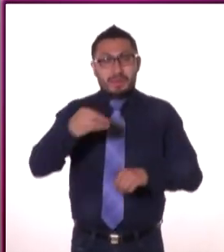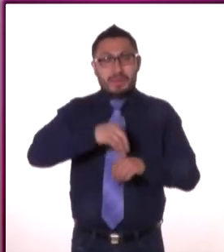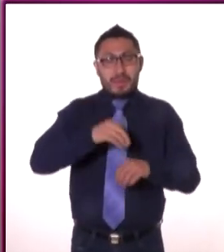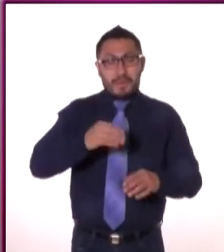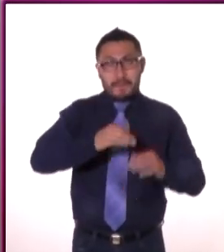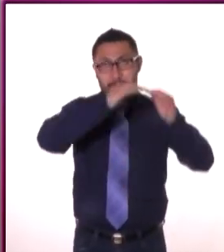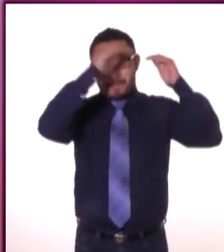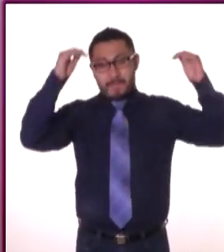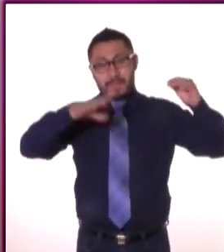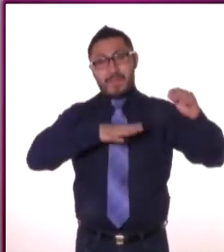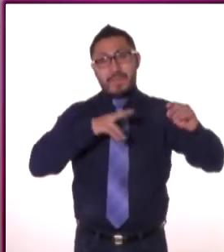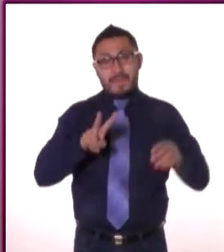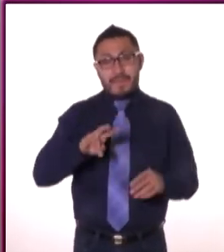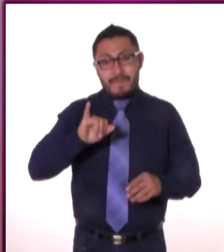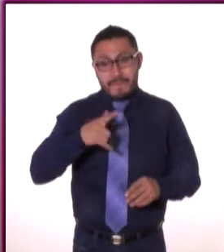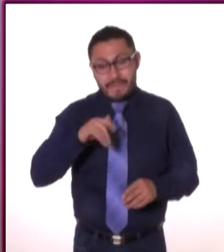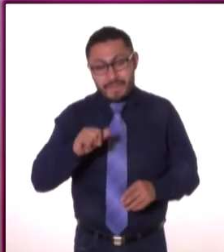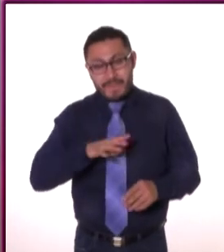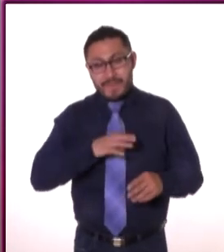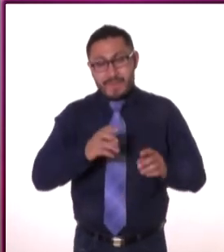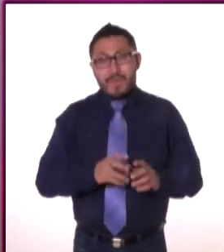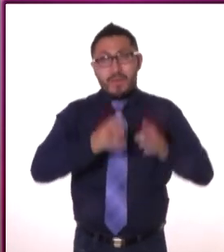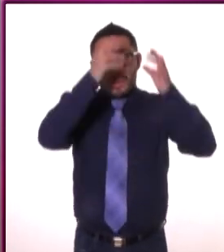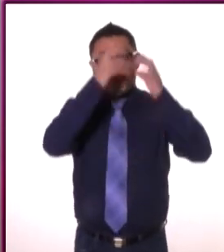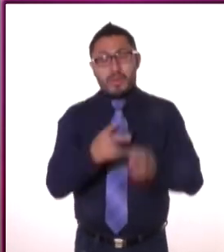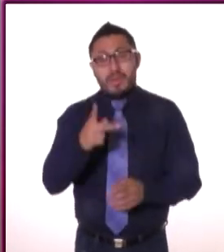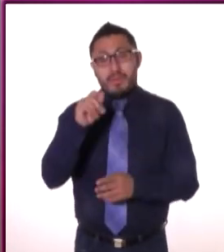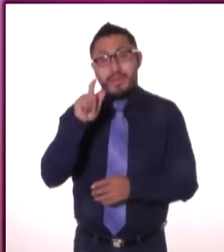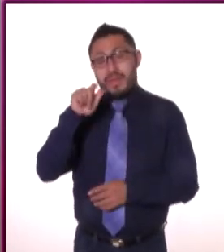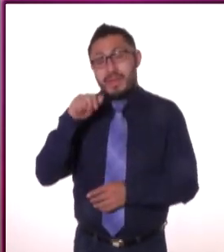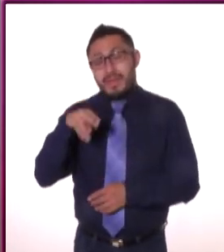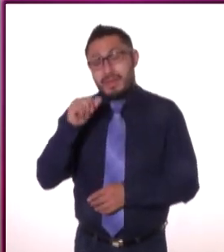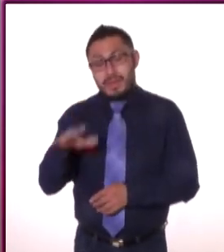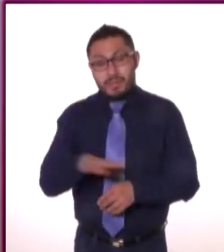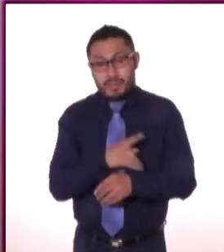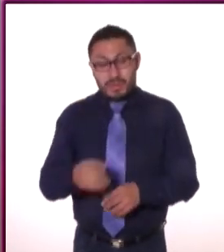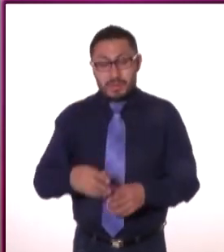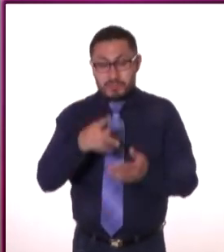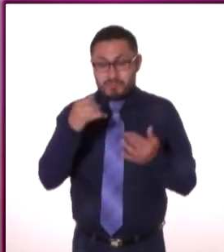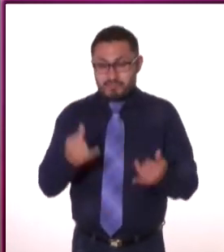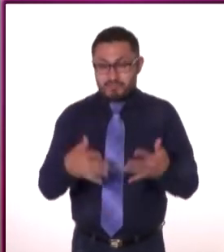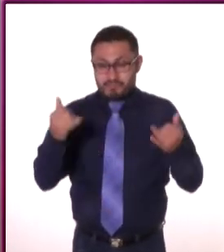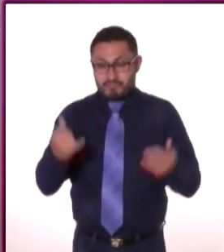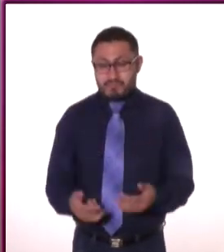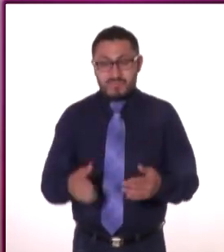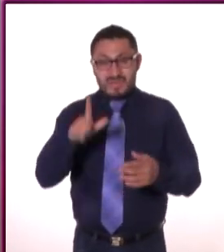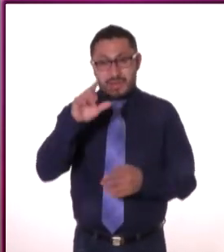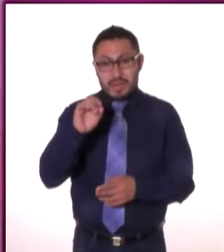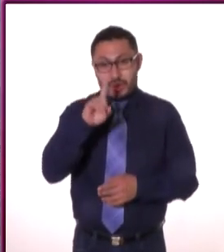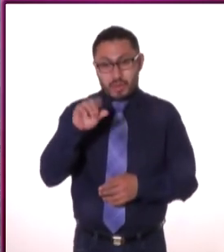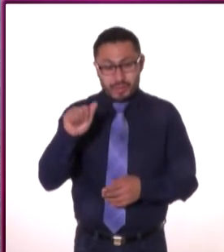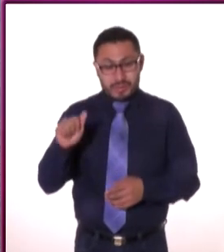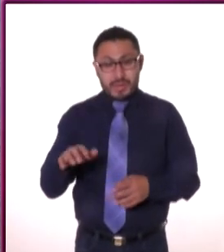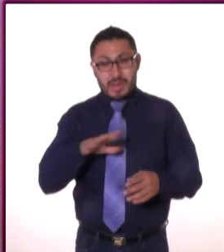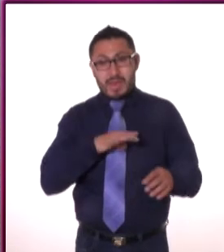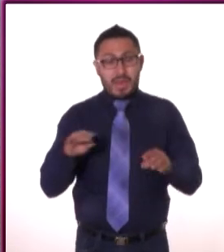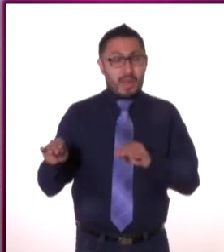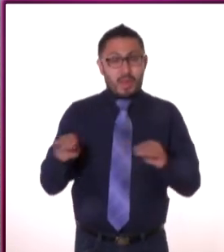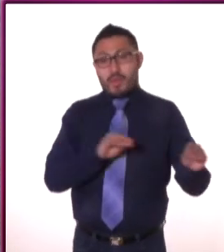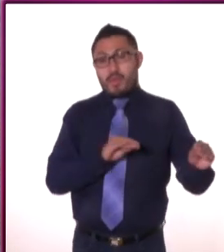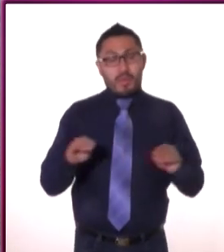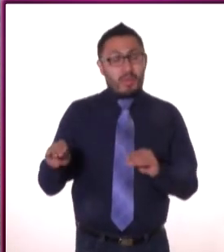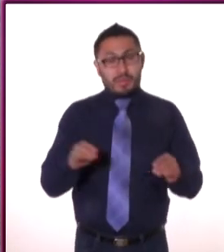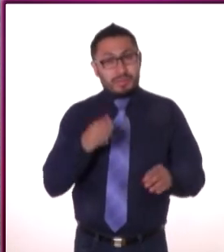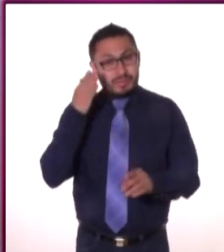techo, ¿no? Esta viga funciona como una palanca. ¿Por qué? Porque el peso de la losa o de la cubierta la tiende